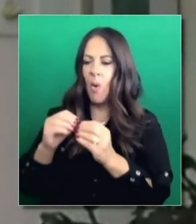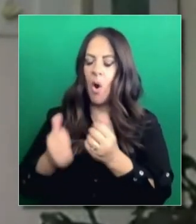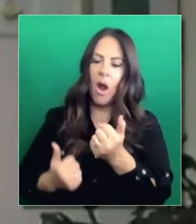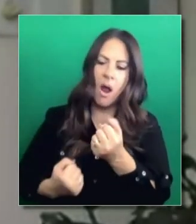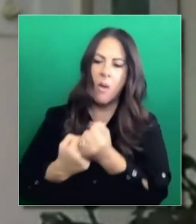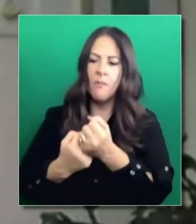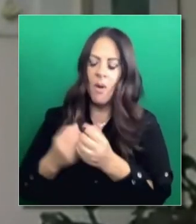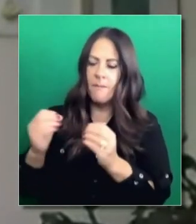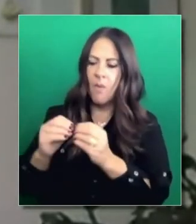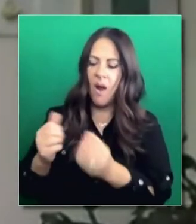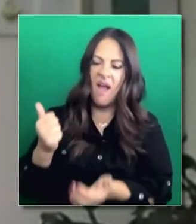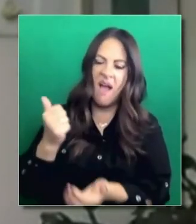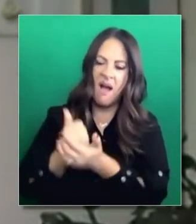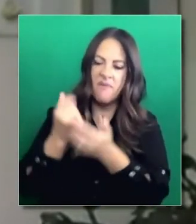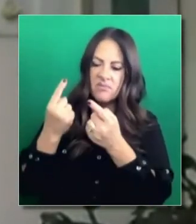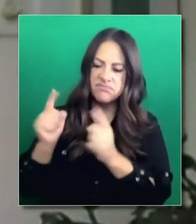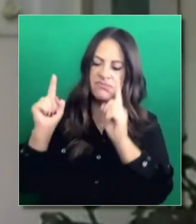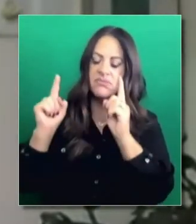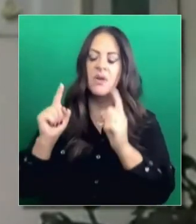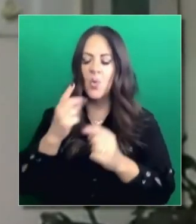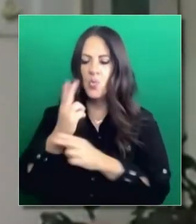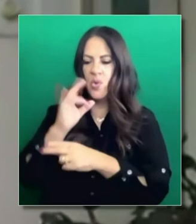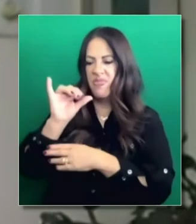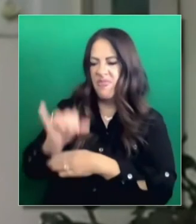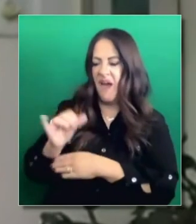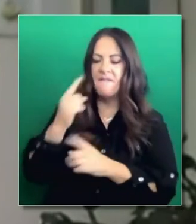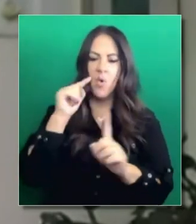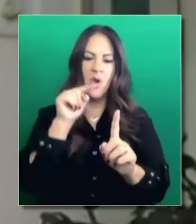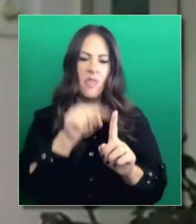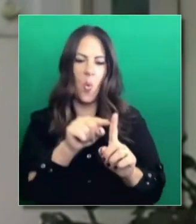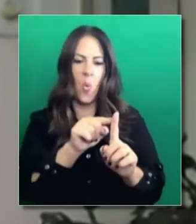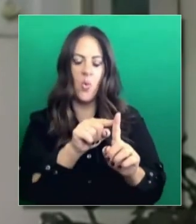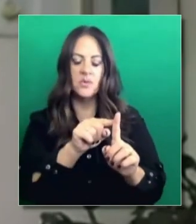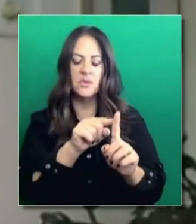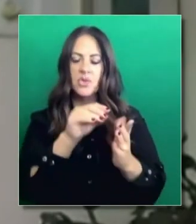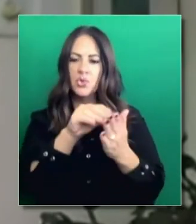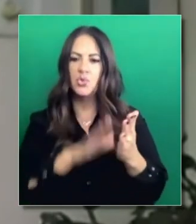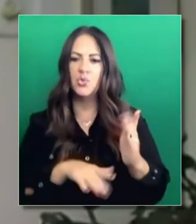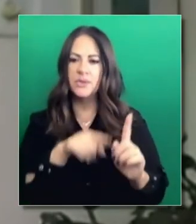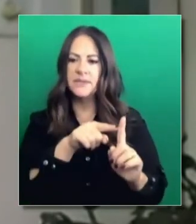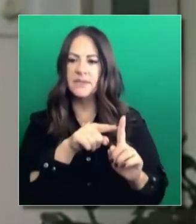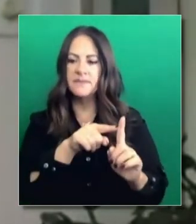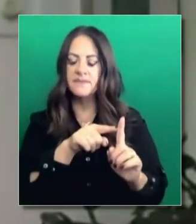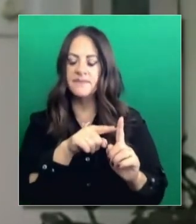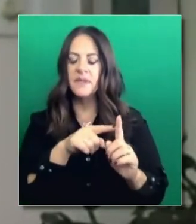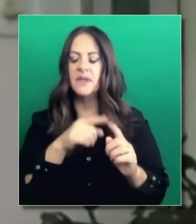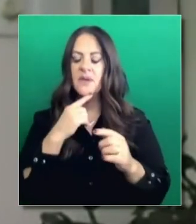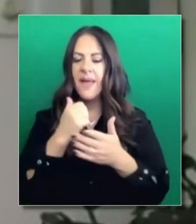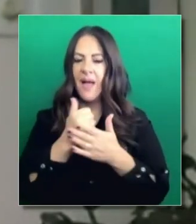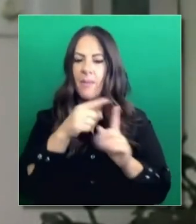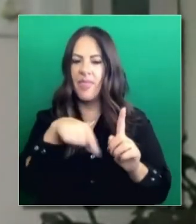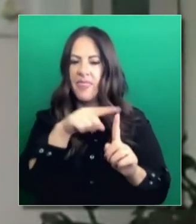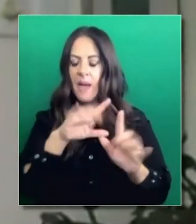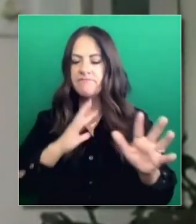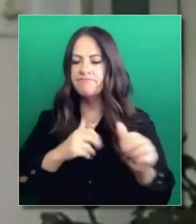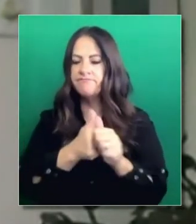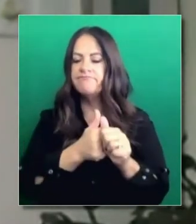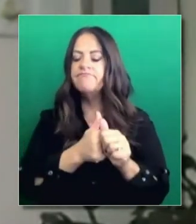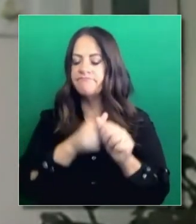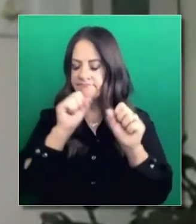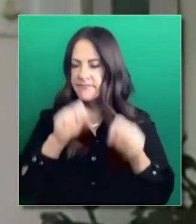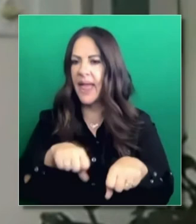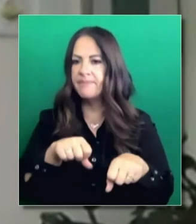de intervención que puede ser exitosa, que funcione bien para los estudiantes, para que puedan